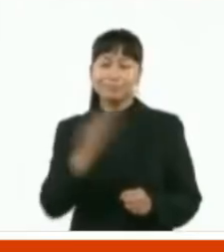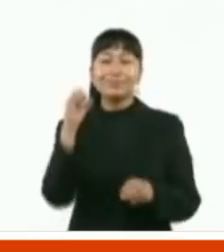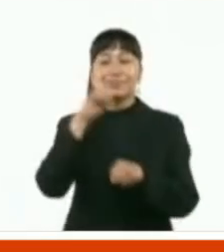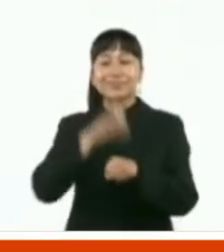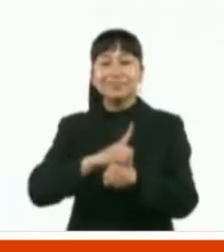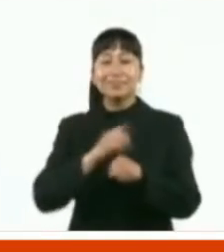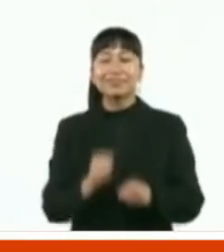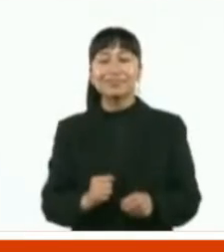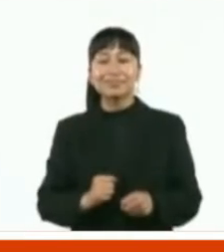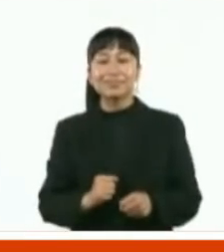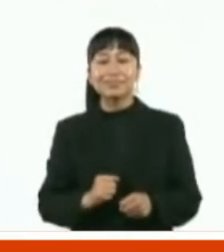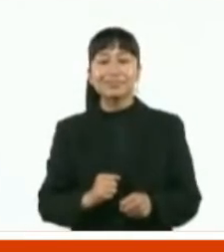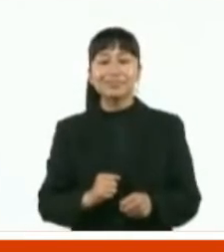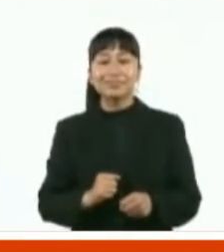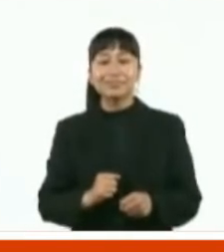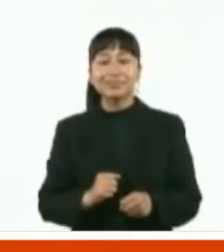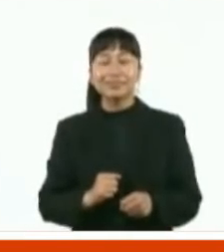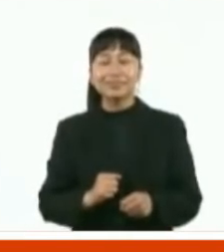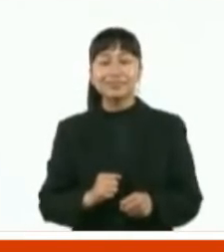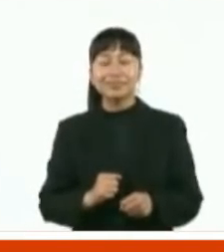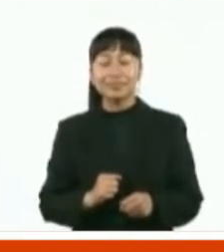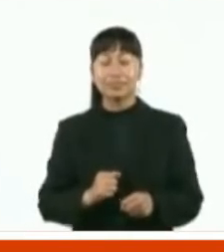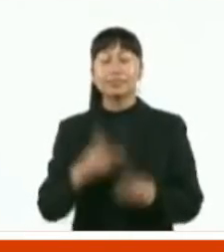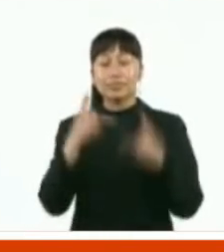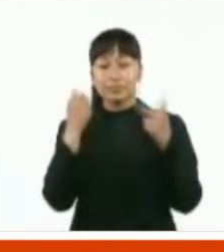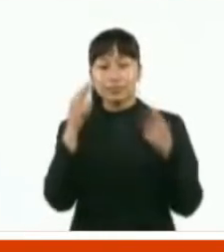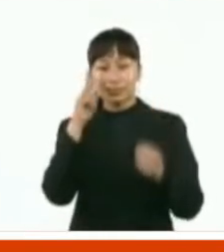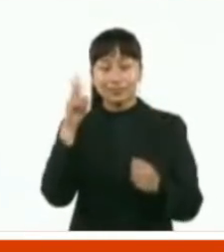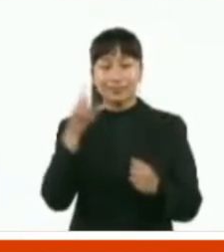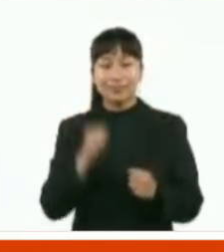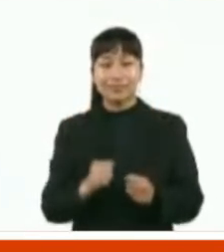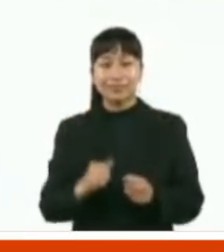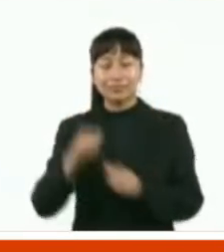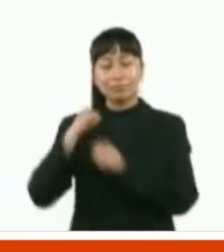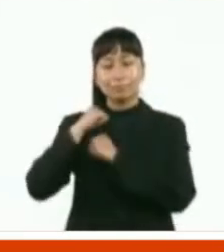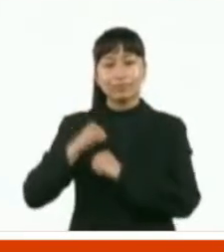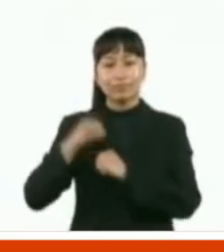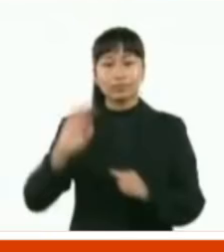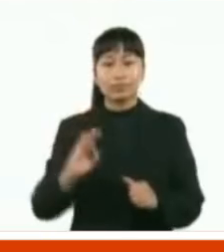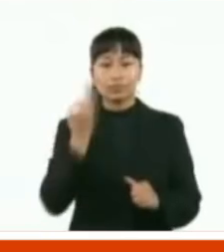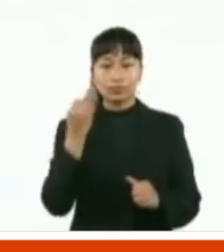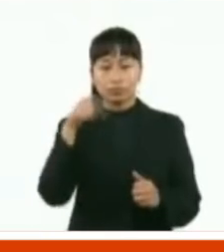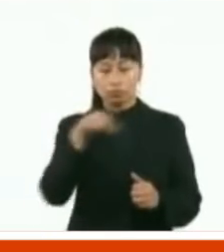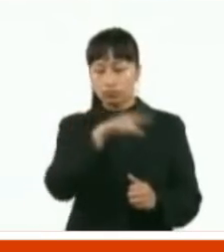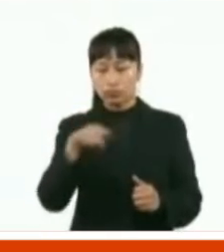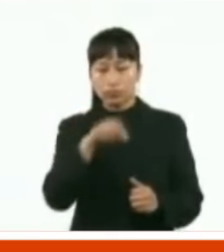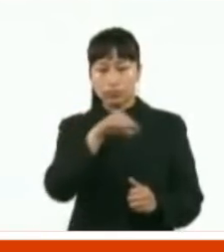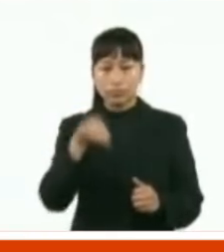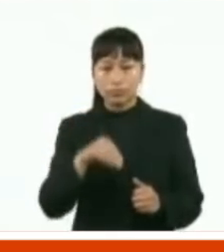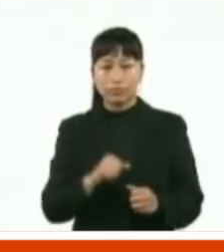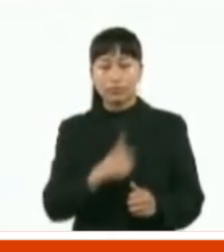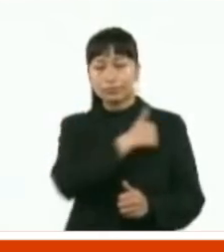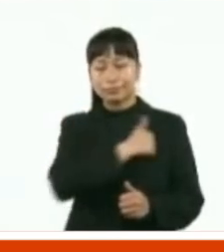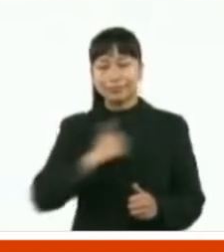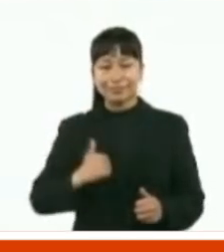Días a los que nos miran por los medios, sobre todo a las autoridades federales, locales y a las